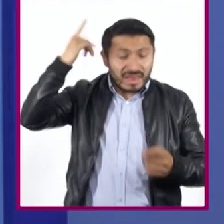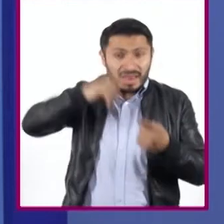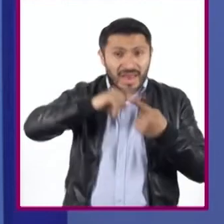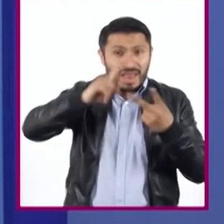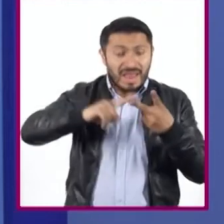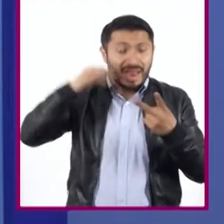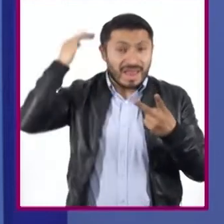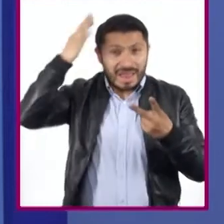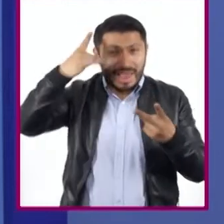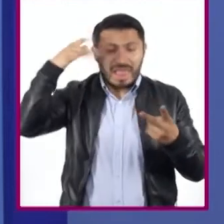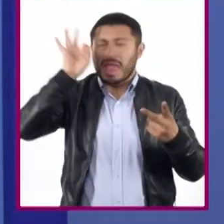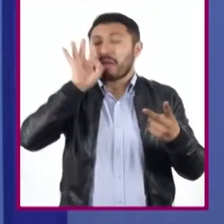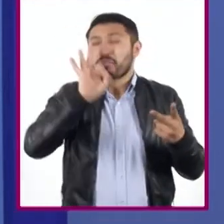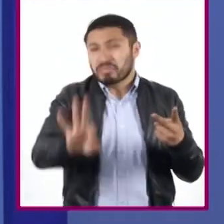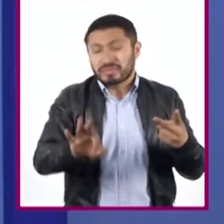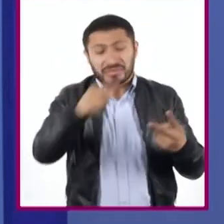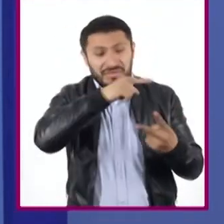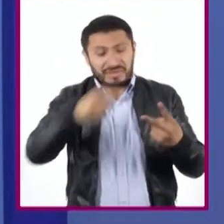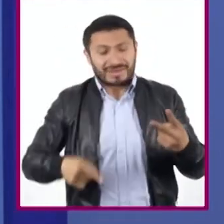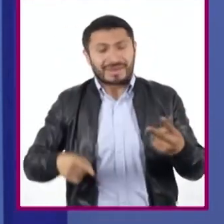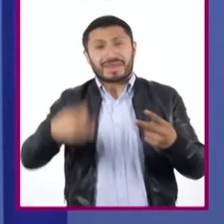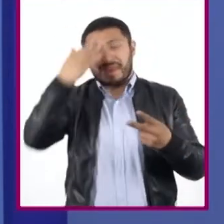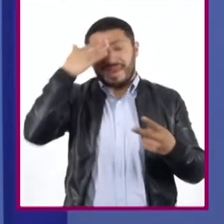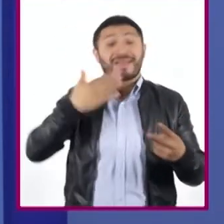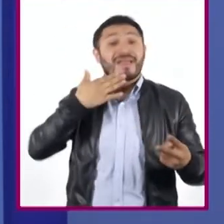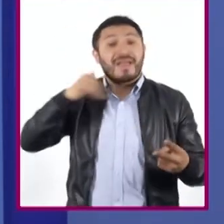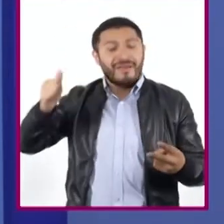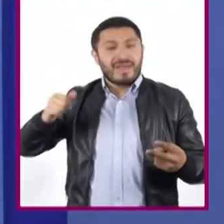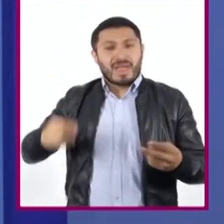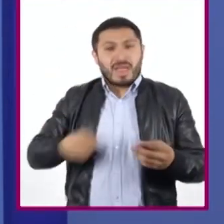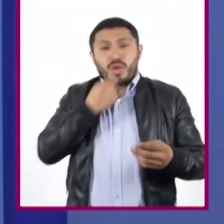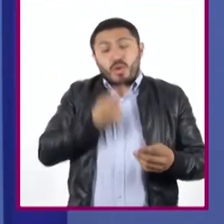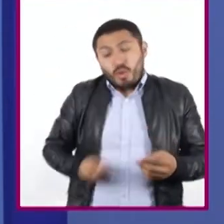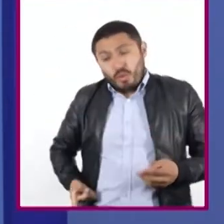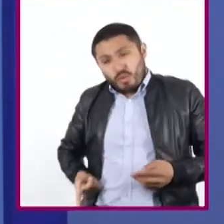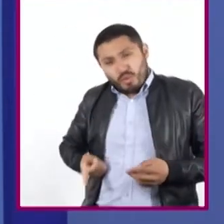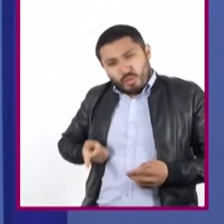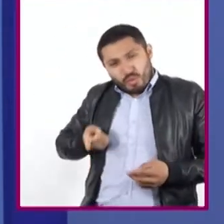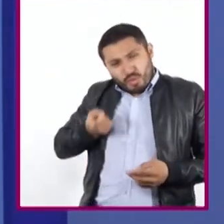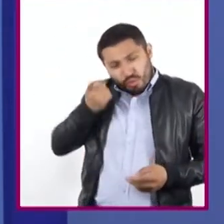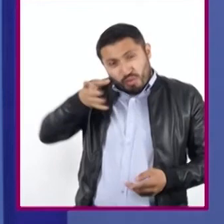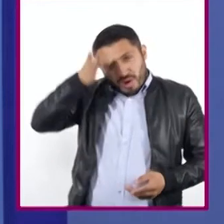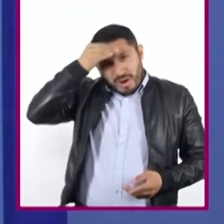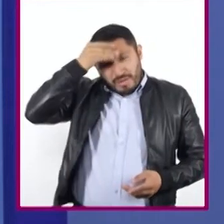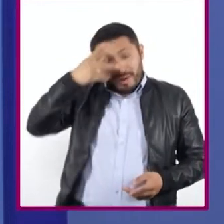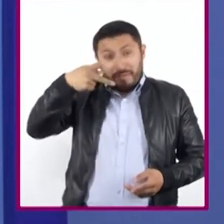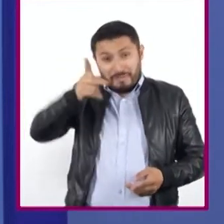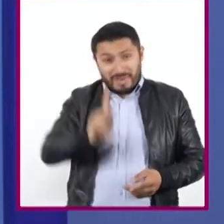son capacidades que desarrollamos a lo largo de nuestra vida, aunque en